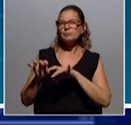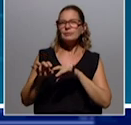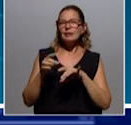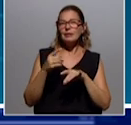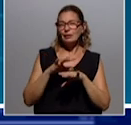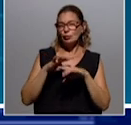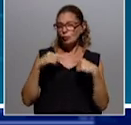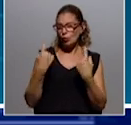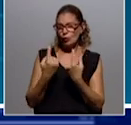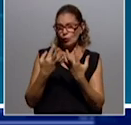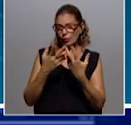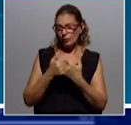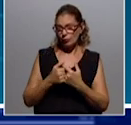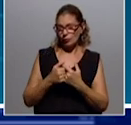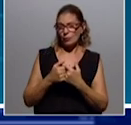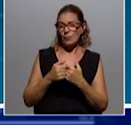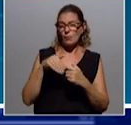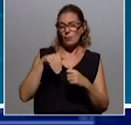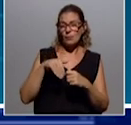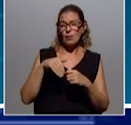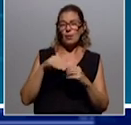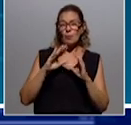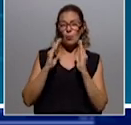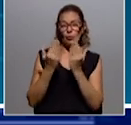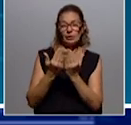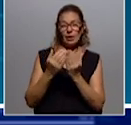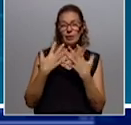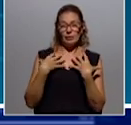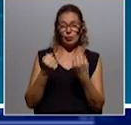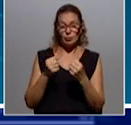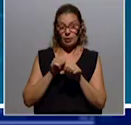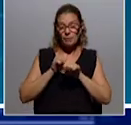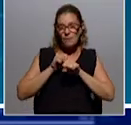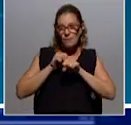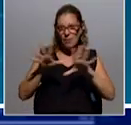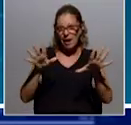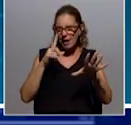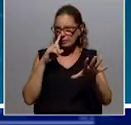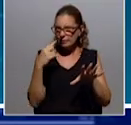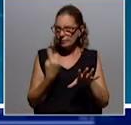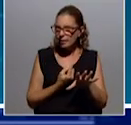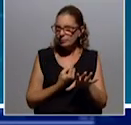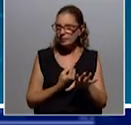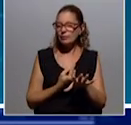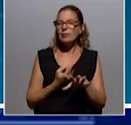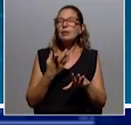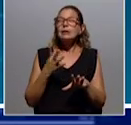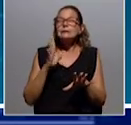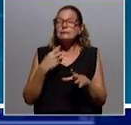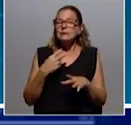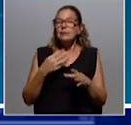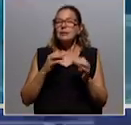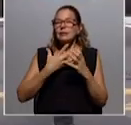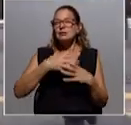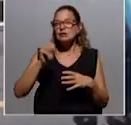en cuestión la Organización Mundial de la Salud por la rápida expansión. Sí, bueno, mira, Pilar, me llevo para